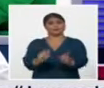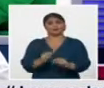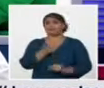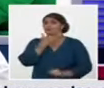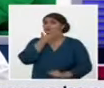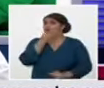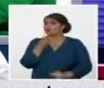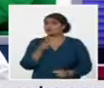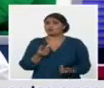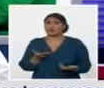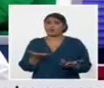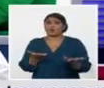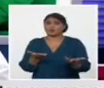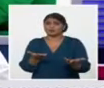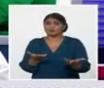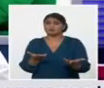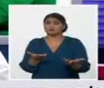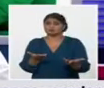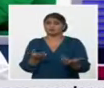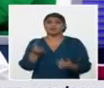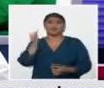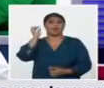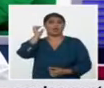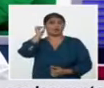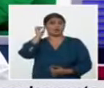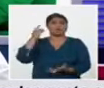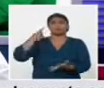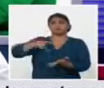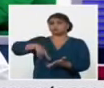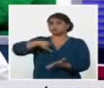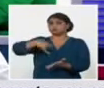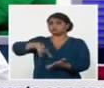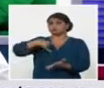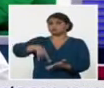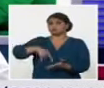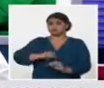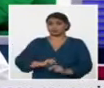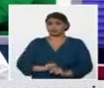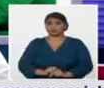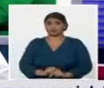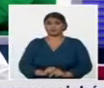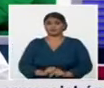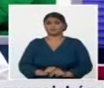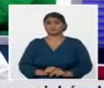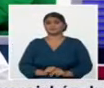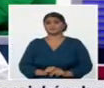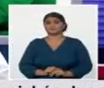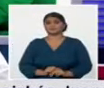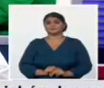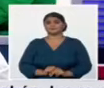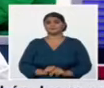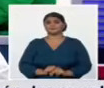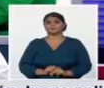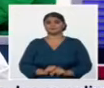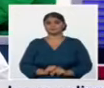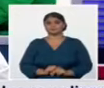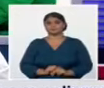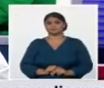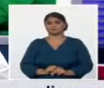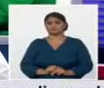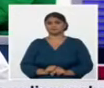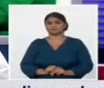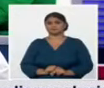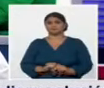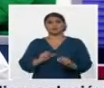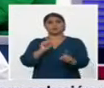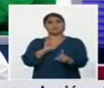presentaba era una obesidad en un momento determinado, y que incluso al inicio